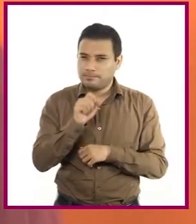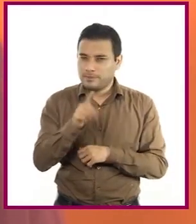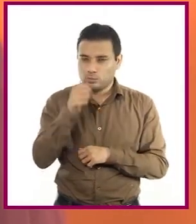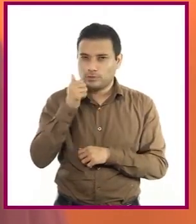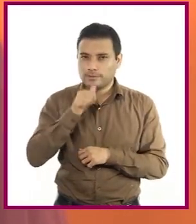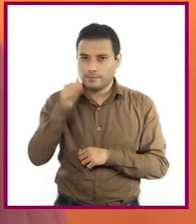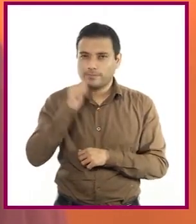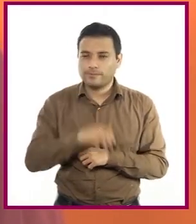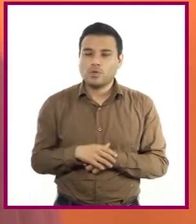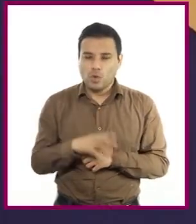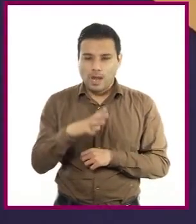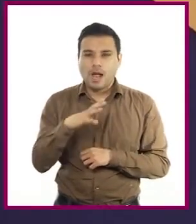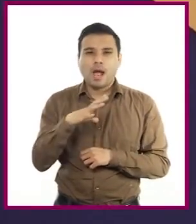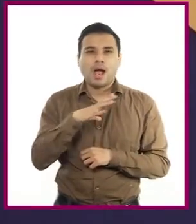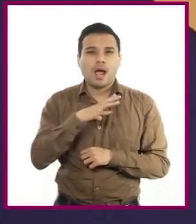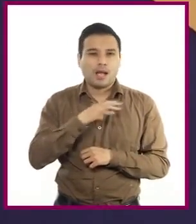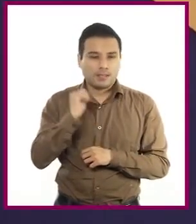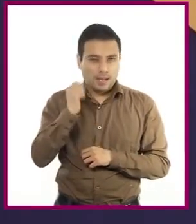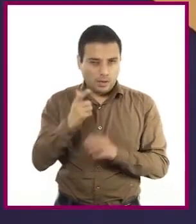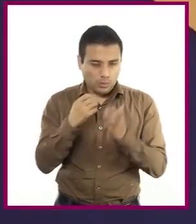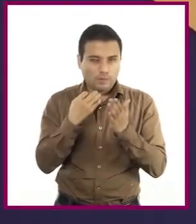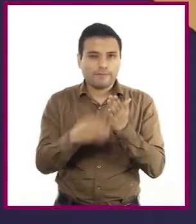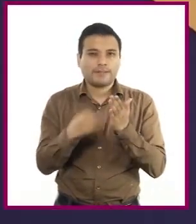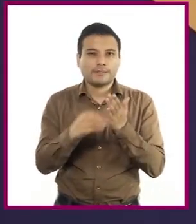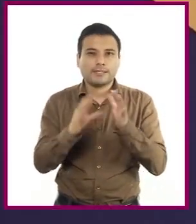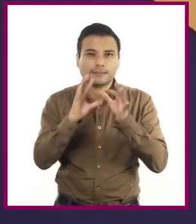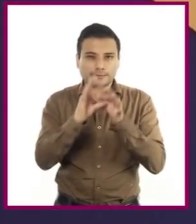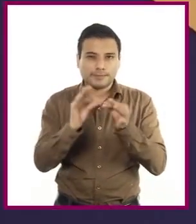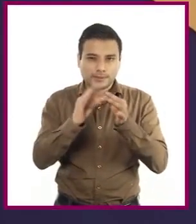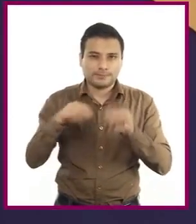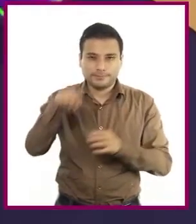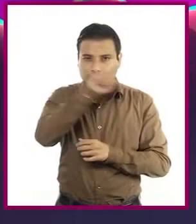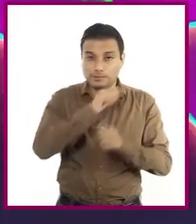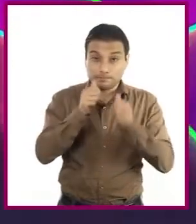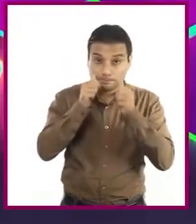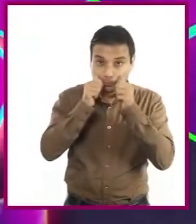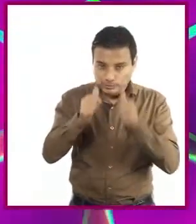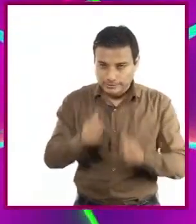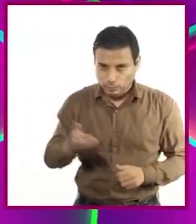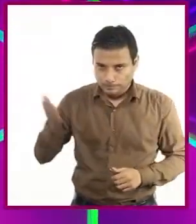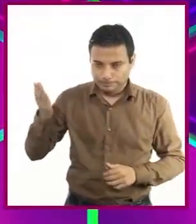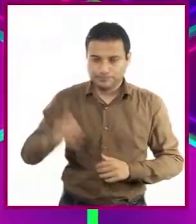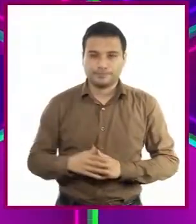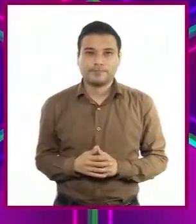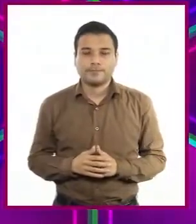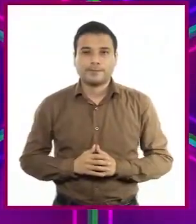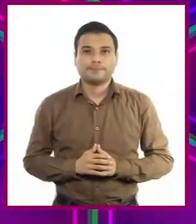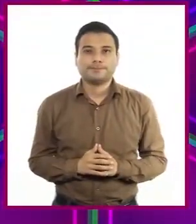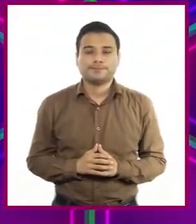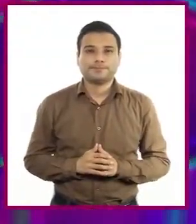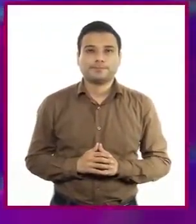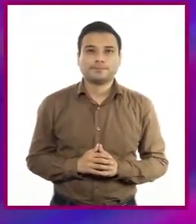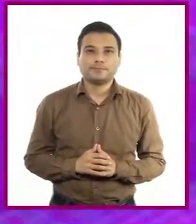algo que debemos saber sobre la razón de cambio. Presten atención a lo siguiente.